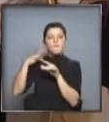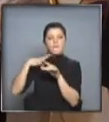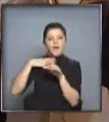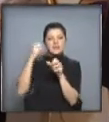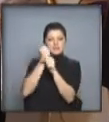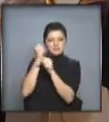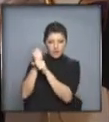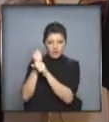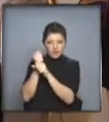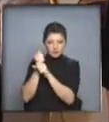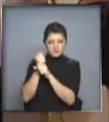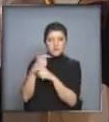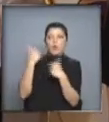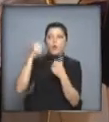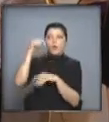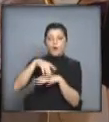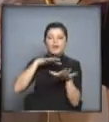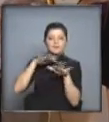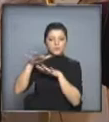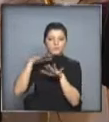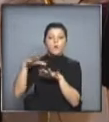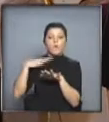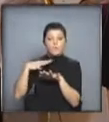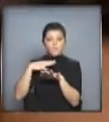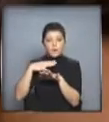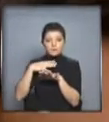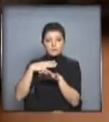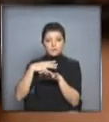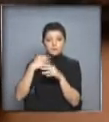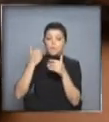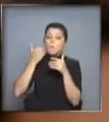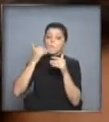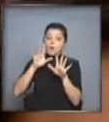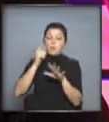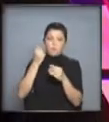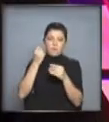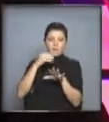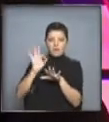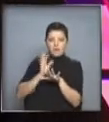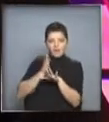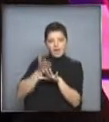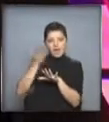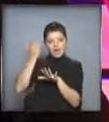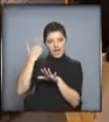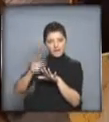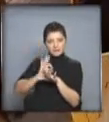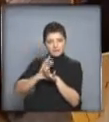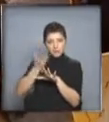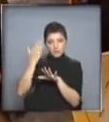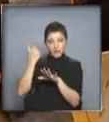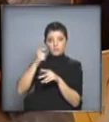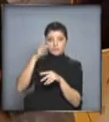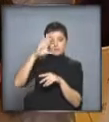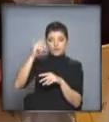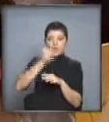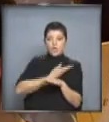al contexto en el que estamos, es porque tuvimos una época, dos épocas que nos marcaron a nosotros mucho, que fue la